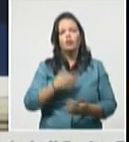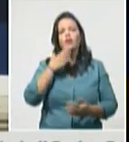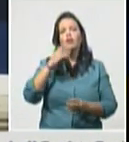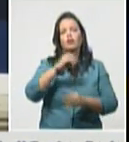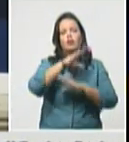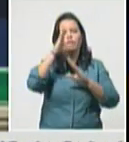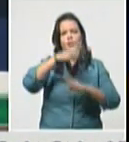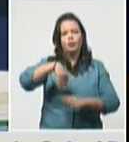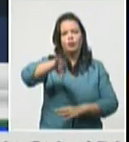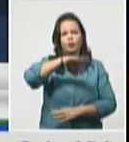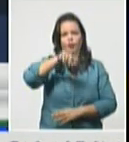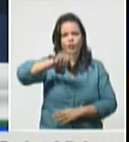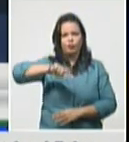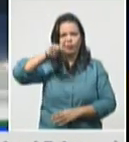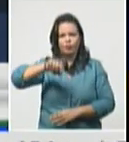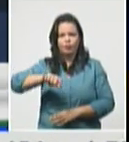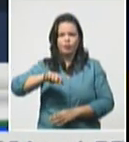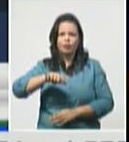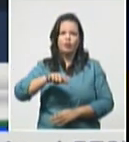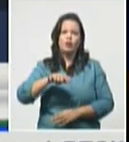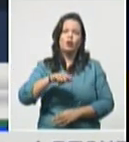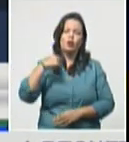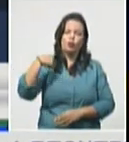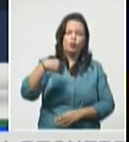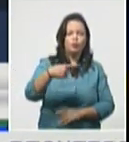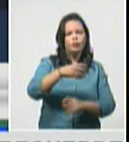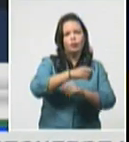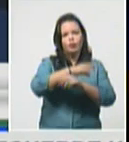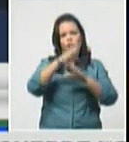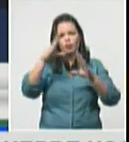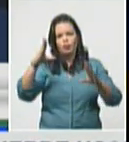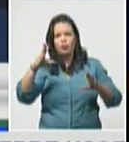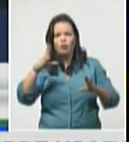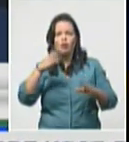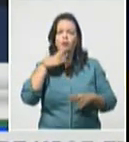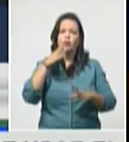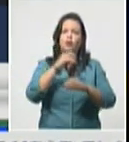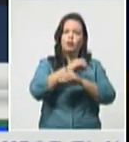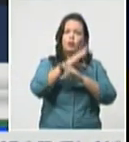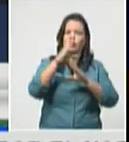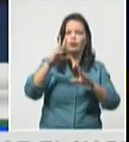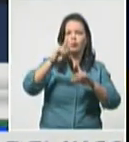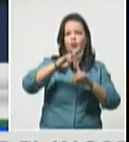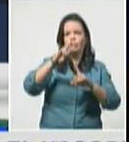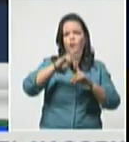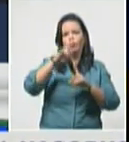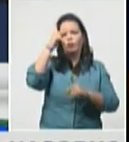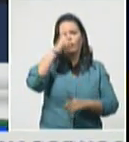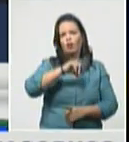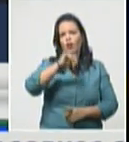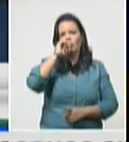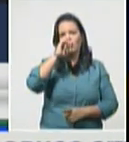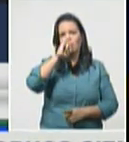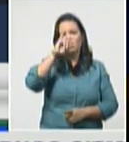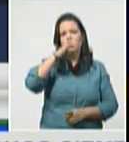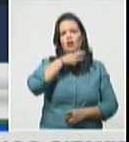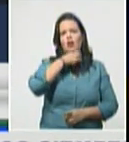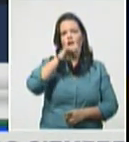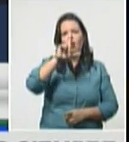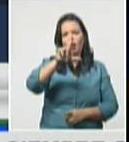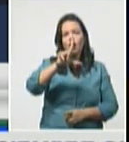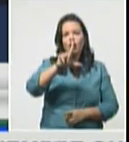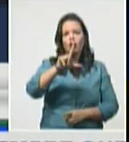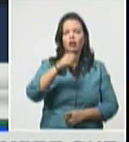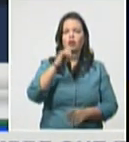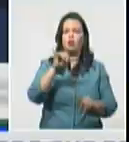nos acompañan todas las mañanas. Abdiel, que además te felicito porque ayer hiciste un análisis